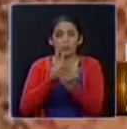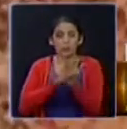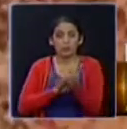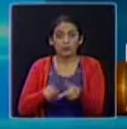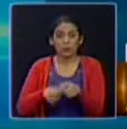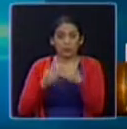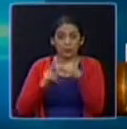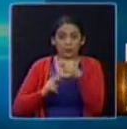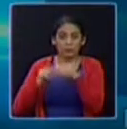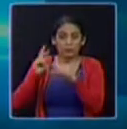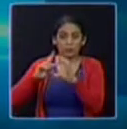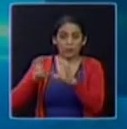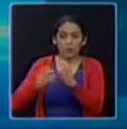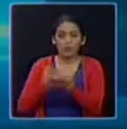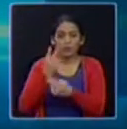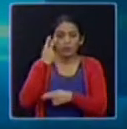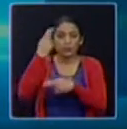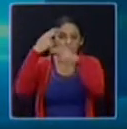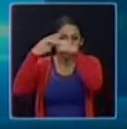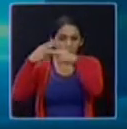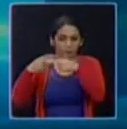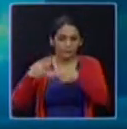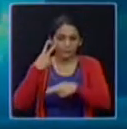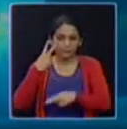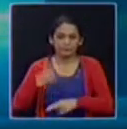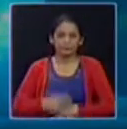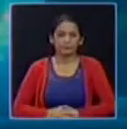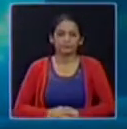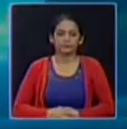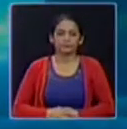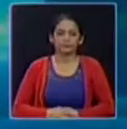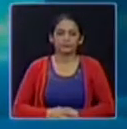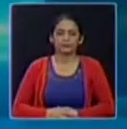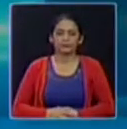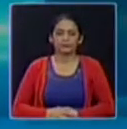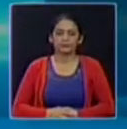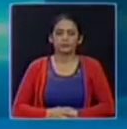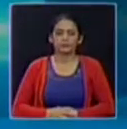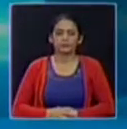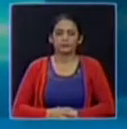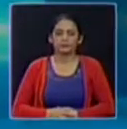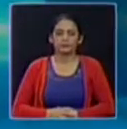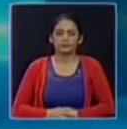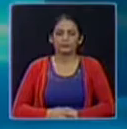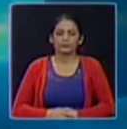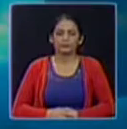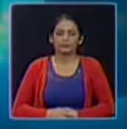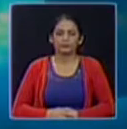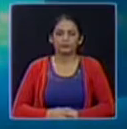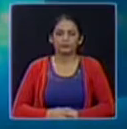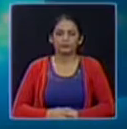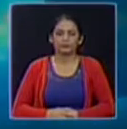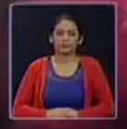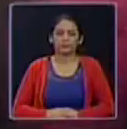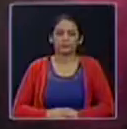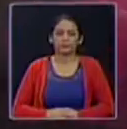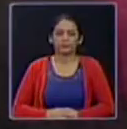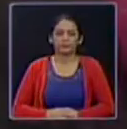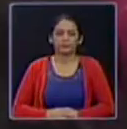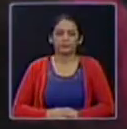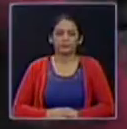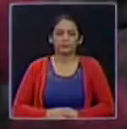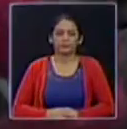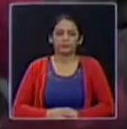marcha. Estos son Mirador, Fruta del Norte, San Carlos Pananza, Río Blanco, Loma Larga y Yurimagua. Yacu